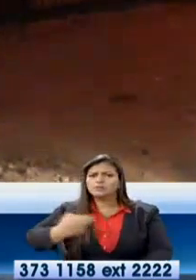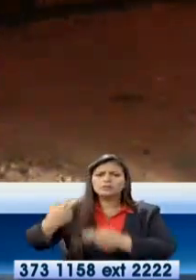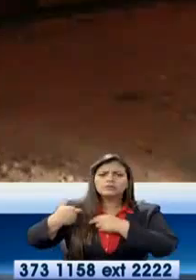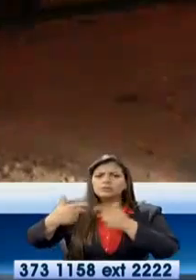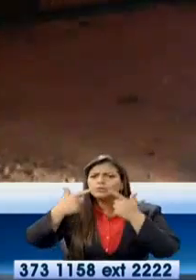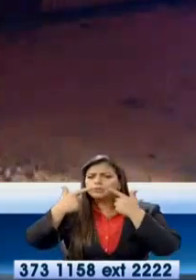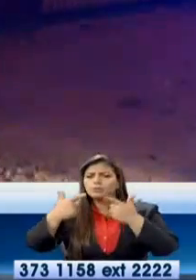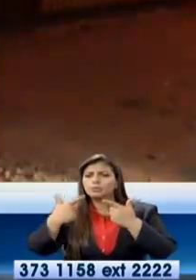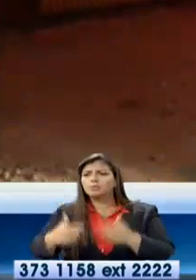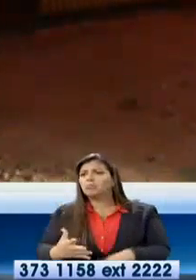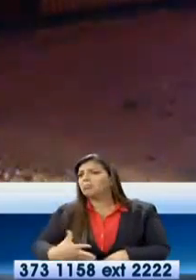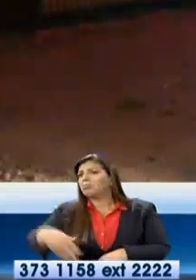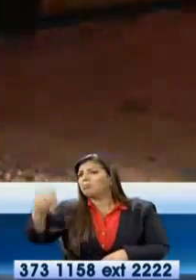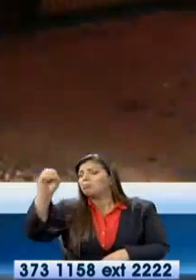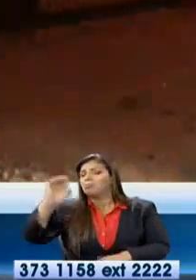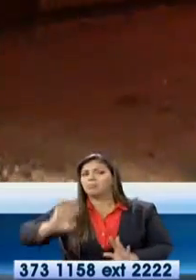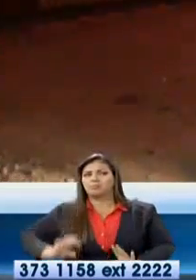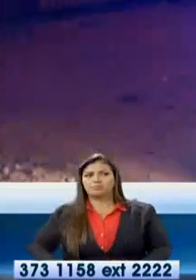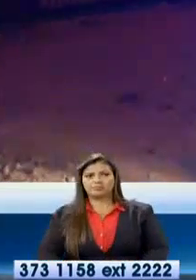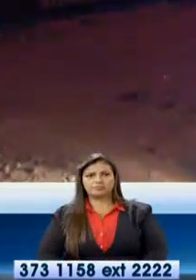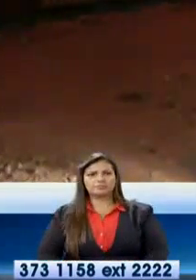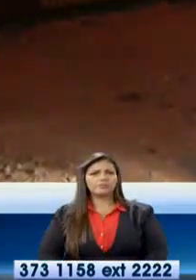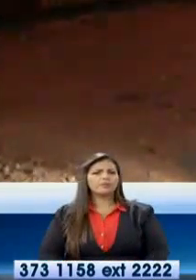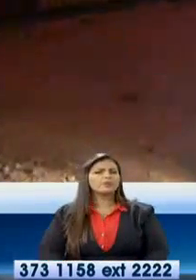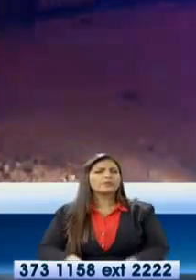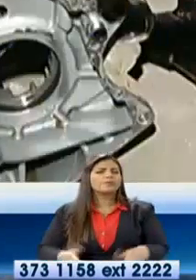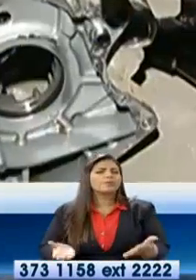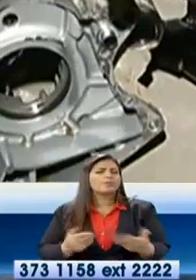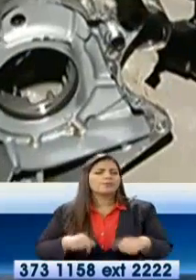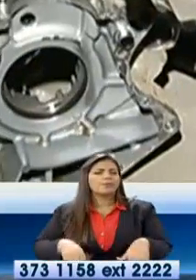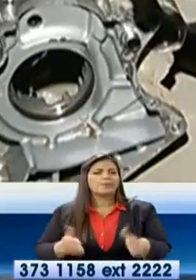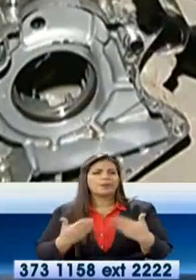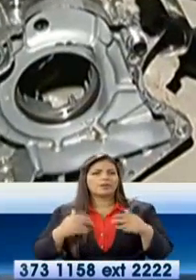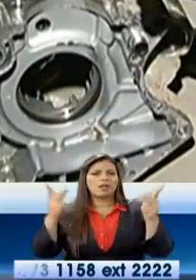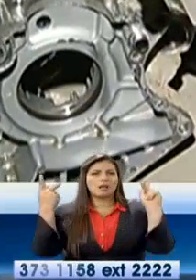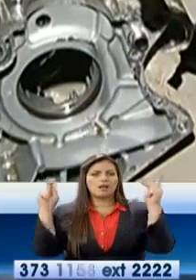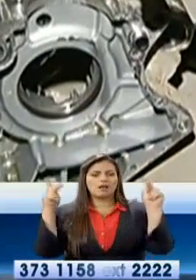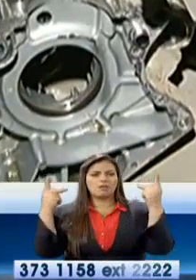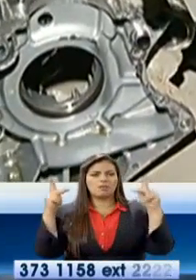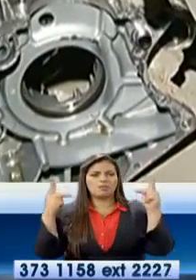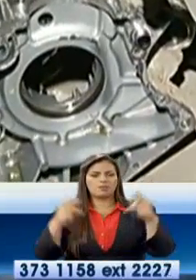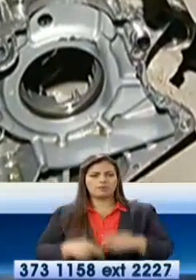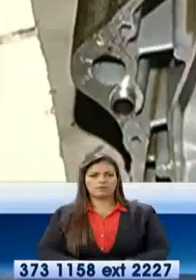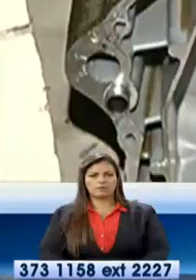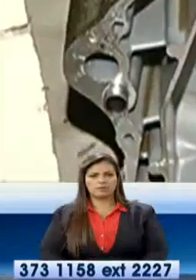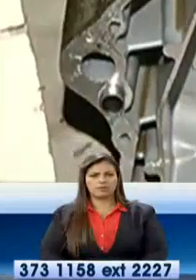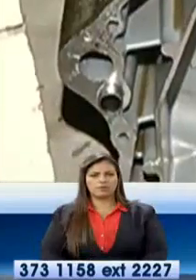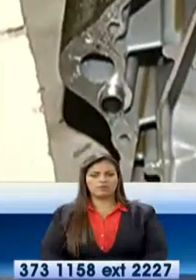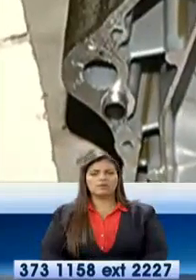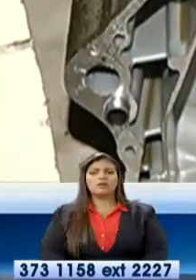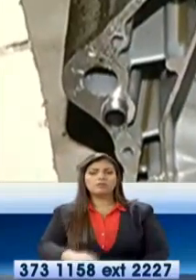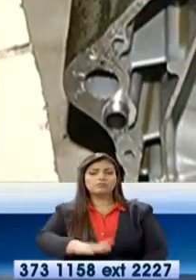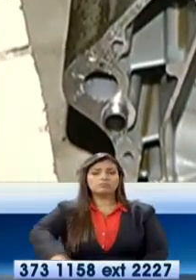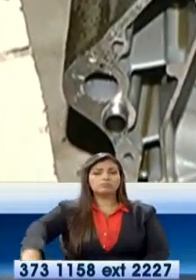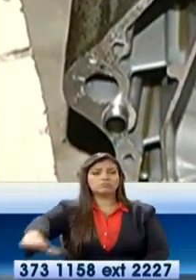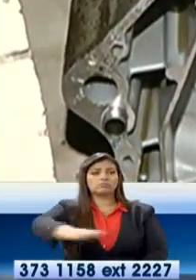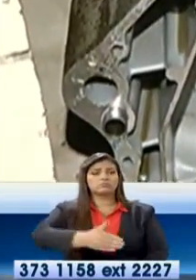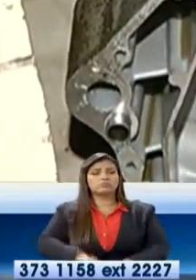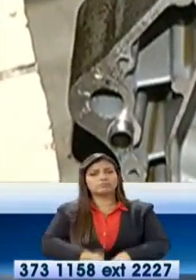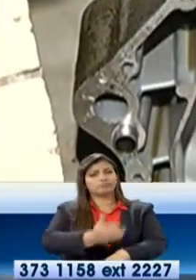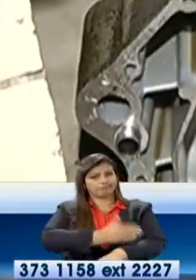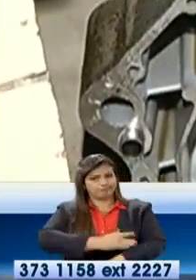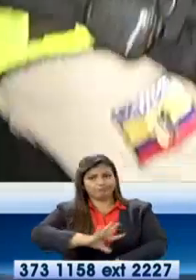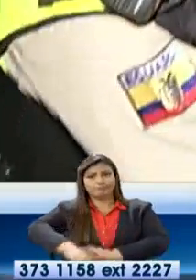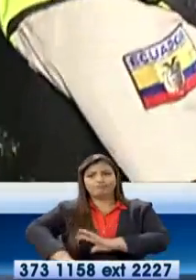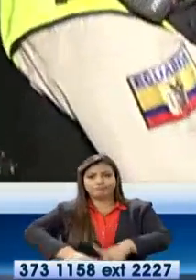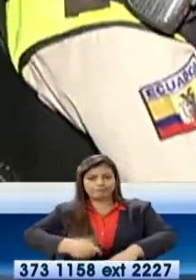está ubicada en la Ciudadela, Colinas de la Alborada, en el norte de la ciudad, sector donde desde hace un tiempo atrás se han registrado varios